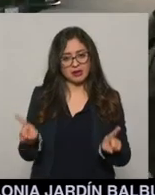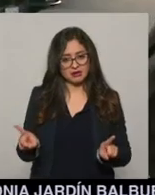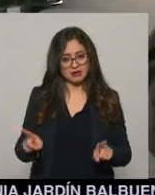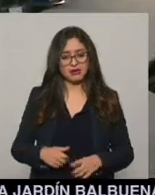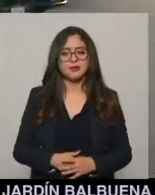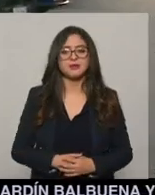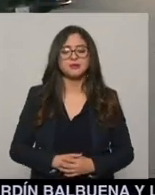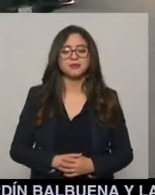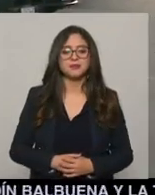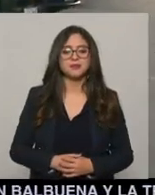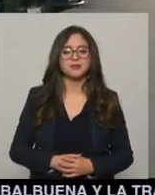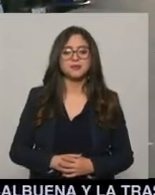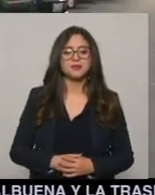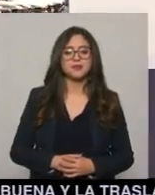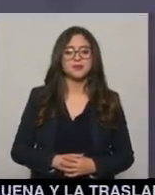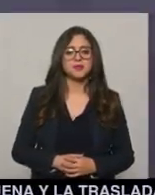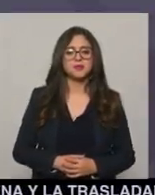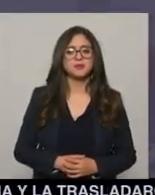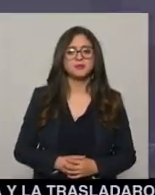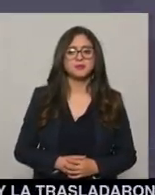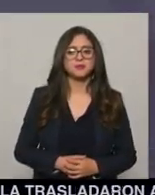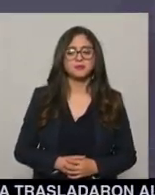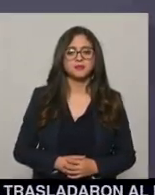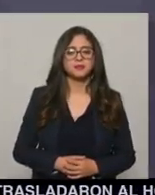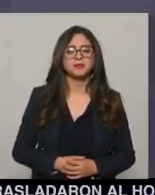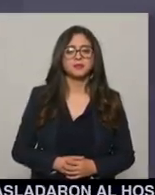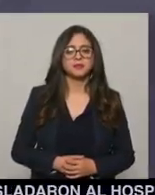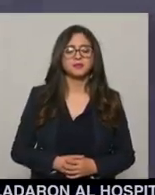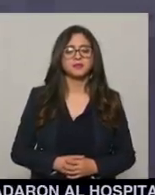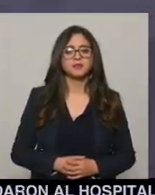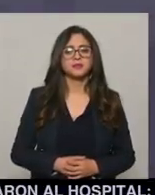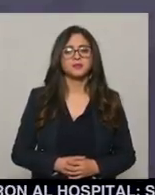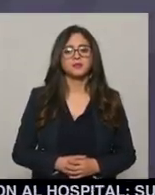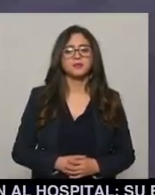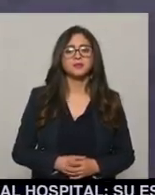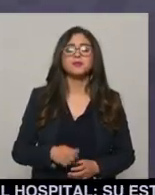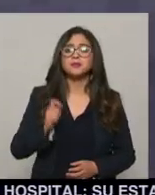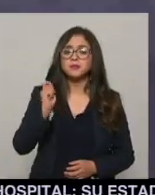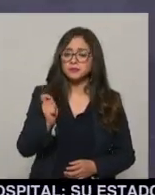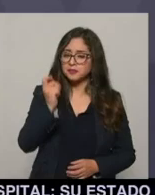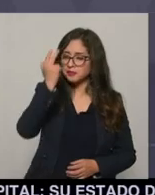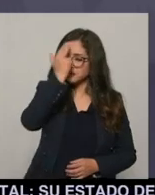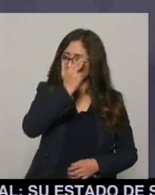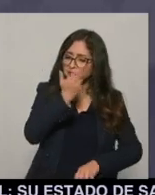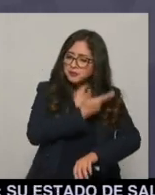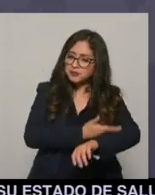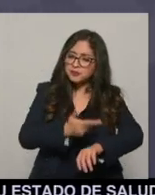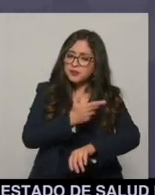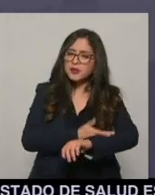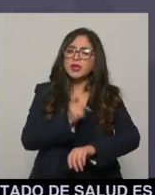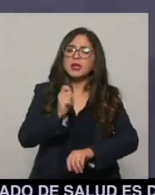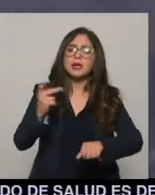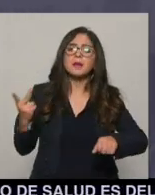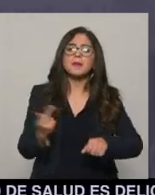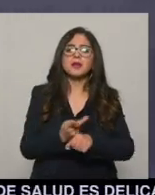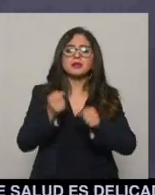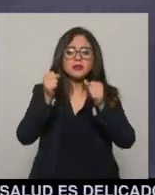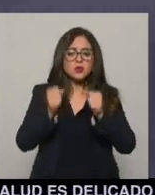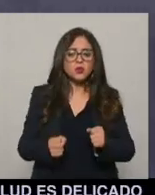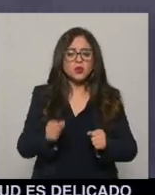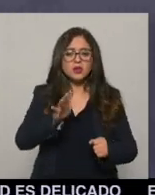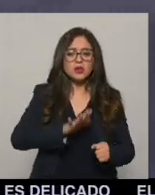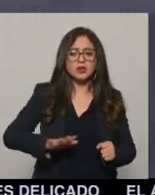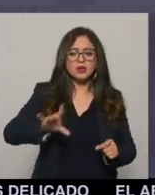tiene, en el diagrama, en el diagnóstico más bien que se tiene sobre las situaciones en materia de seguridad a nivel nacional, seguridad y procuración de